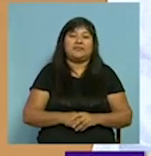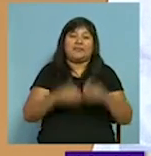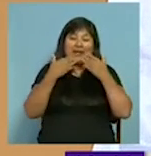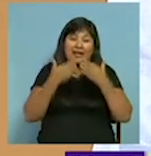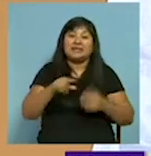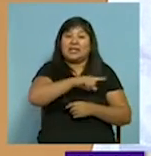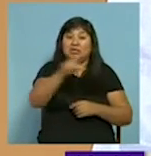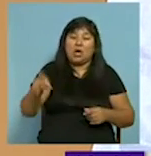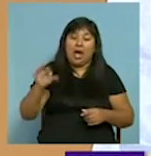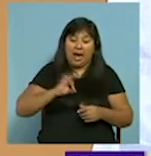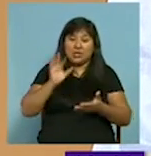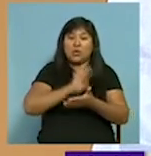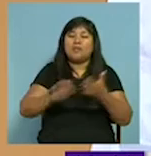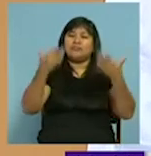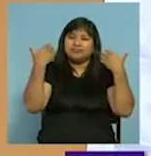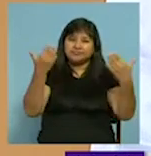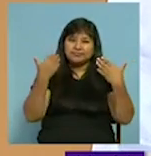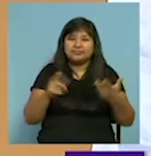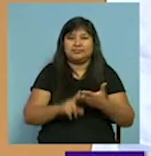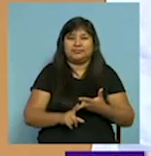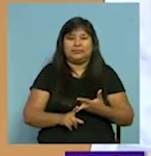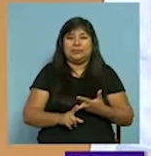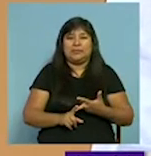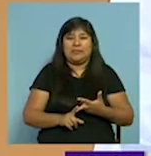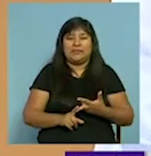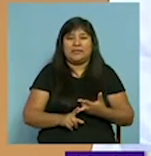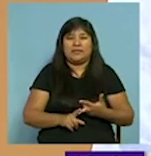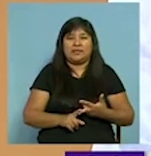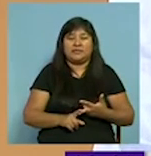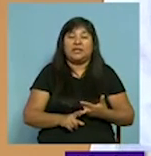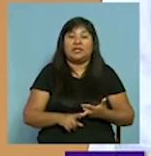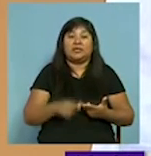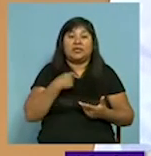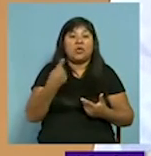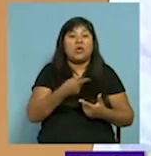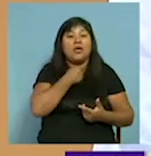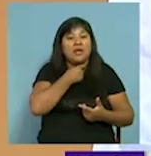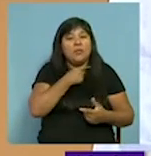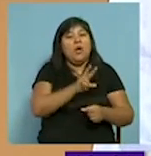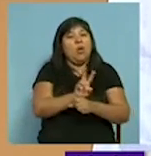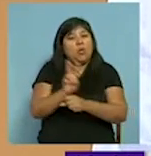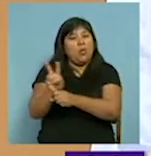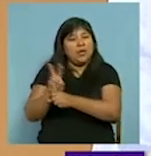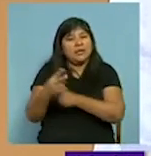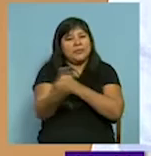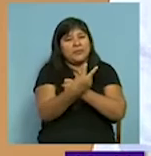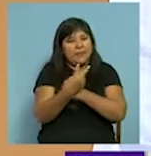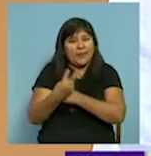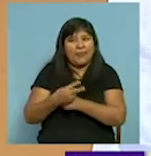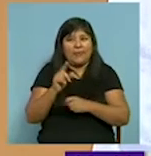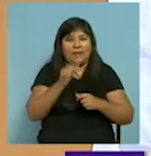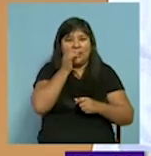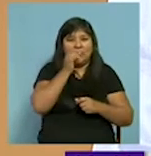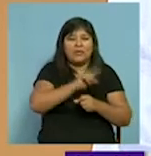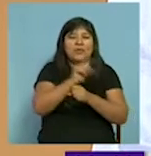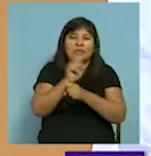tengan un gran año el próximo y que tratemos de cuidarnos porque esto esto desde el alcohol le estamos dando